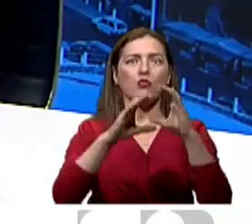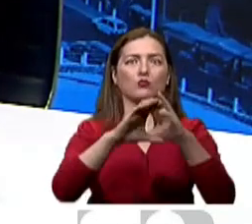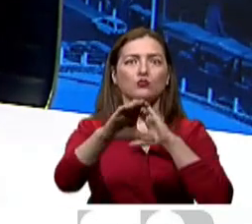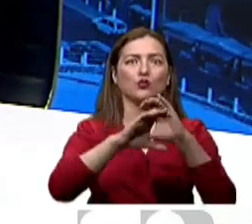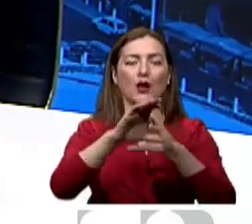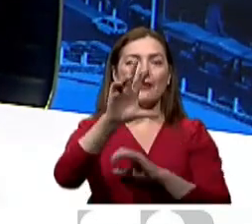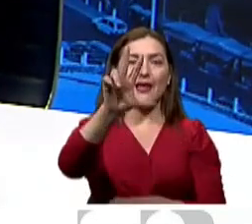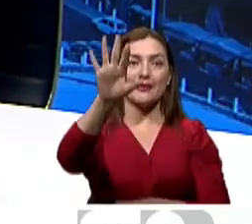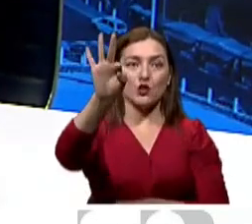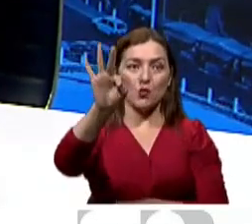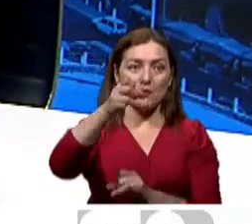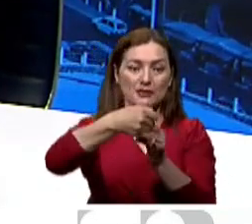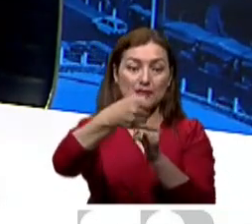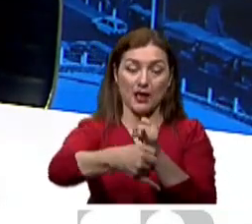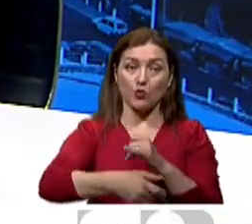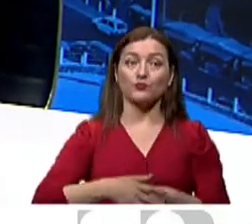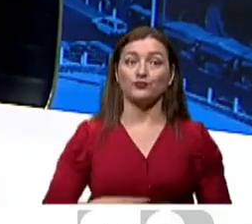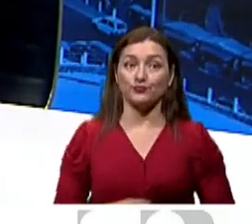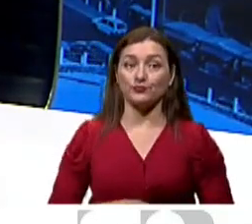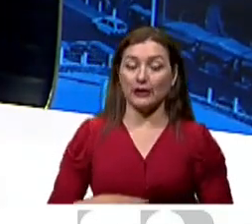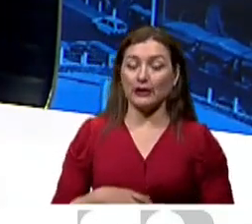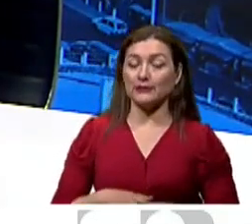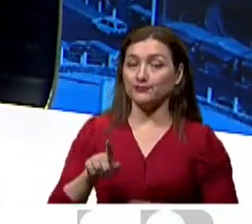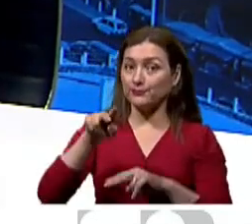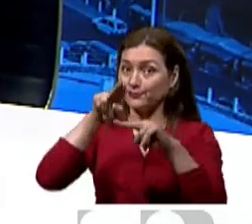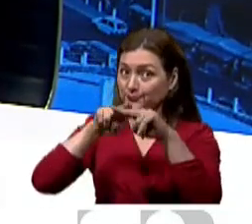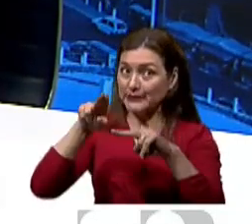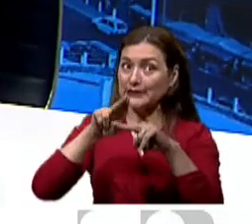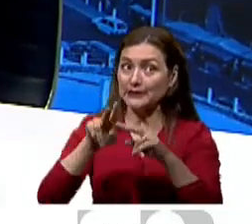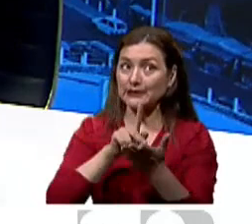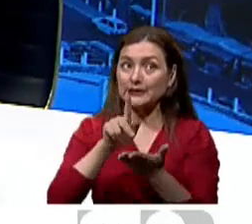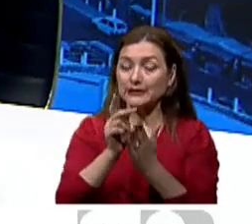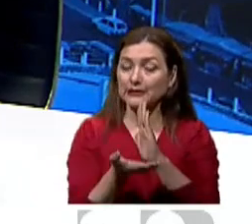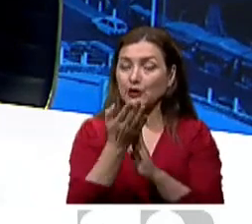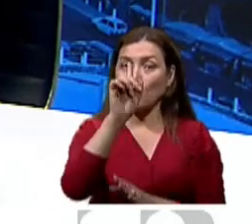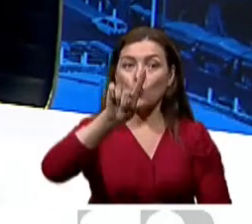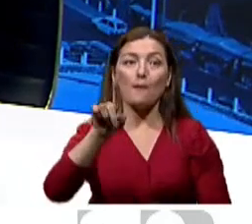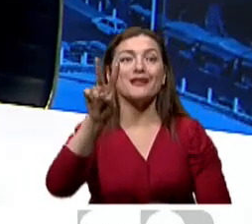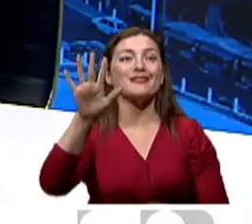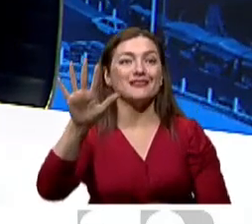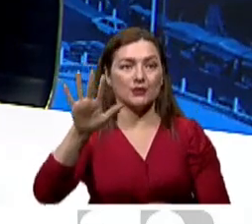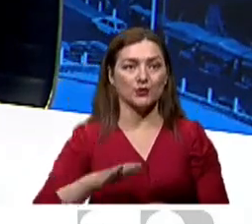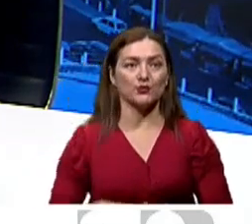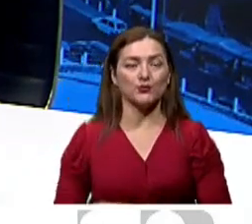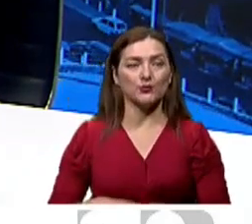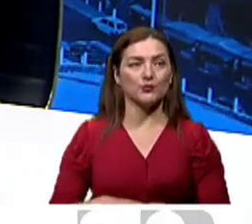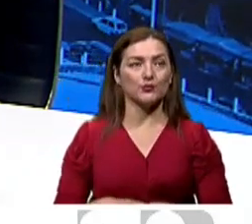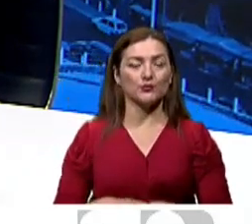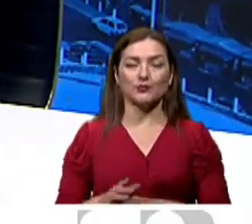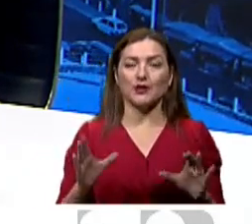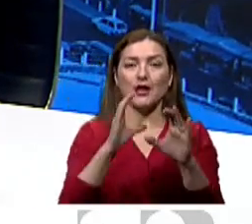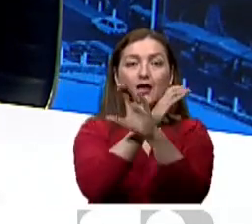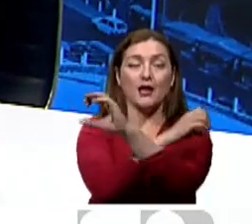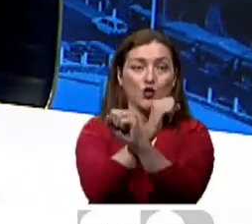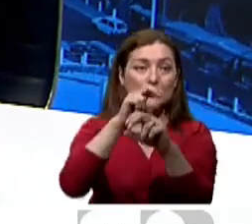urbanos será de 39 centavos, mientras que la tarifa del gremio amarillo se eleva a 1.25. Así es, y en la noche el